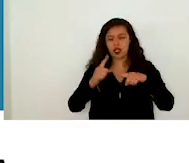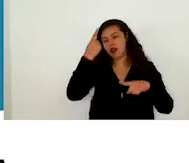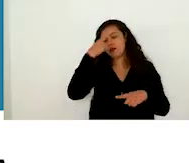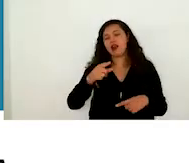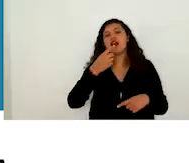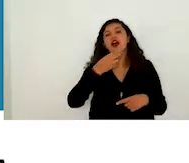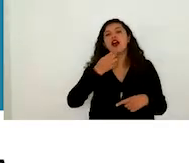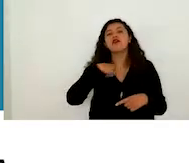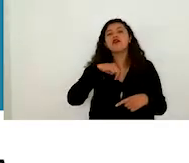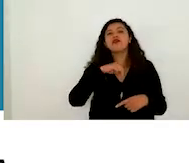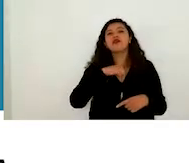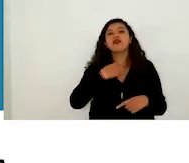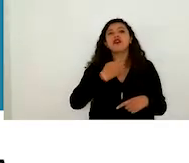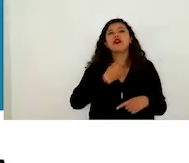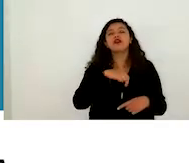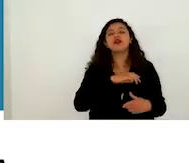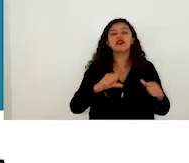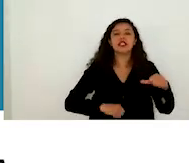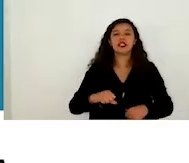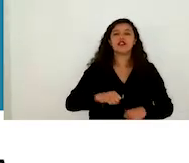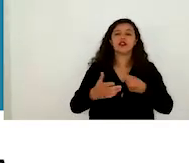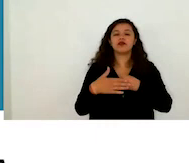para hacer las actividades siguientes